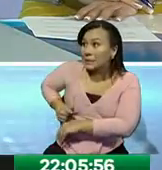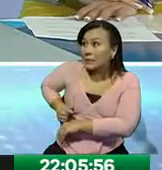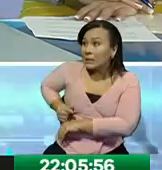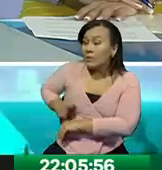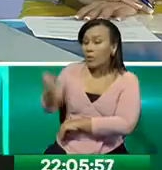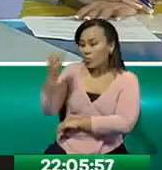analistas noches